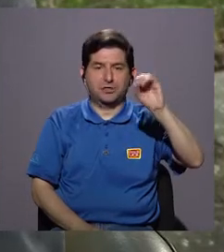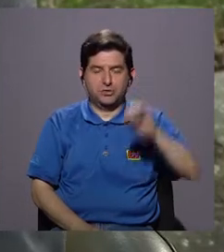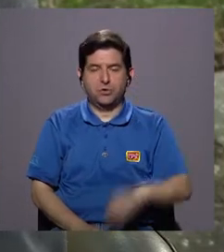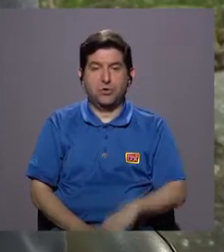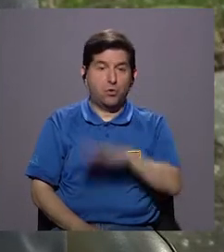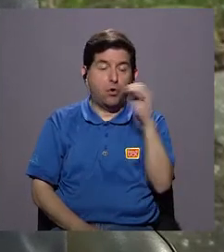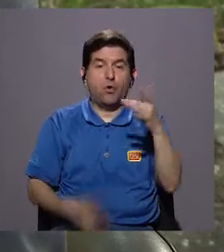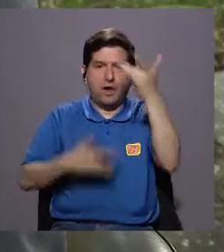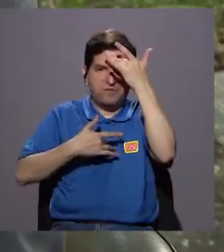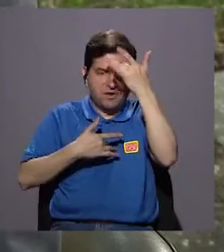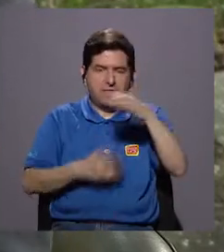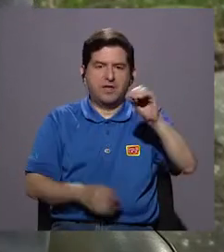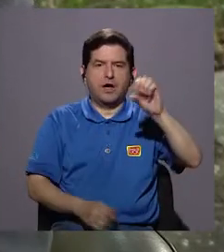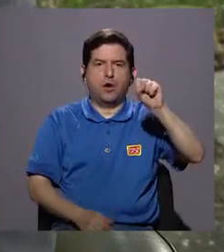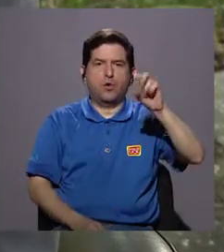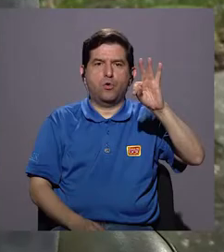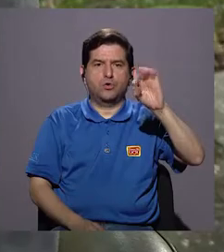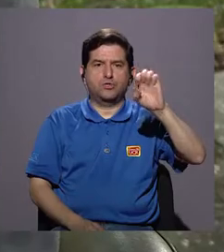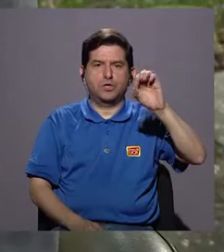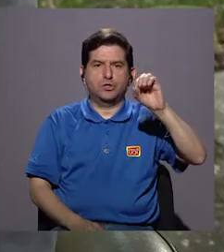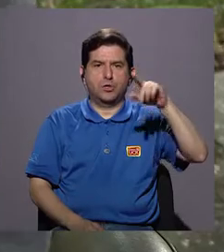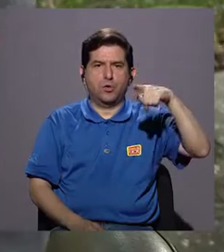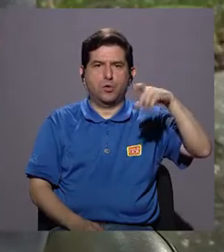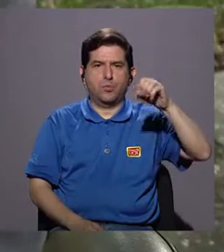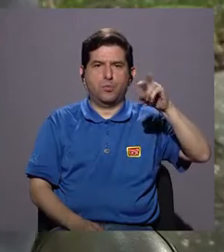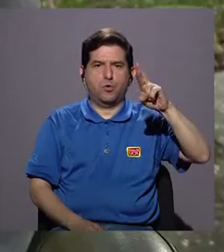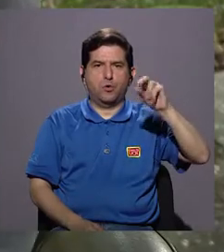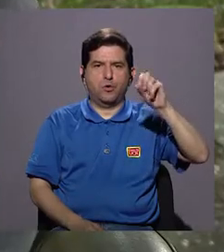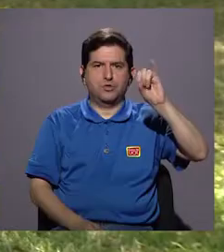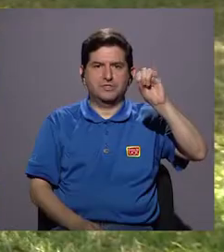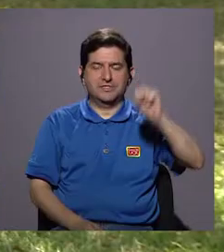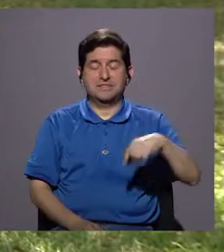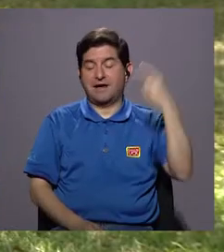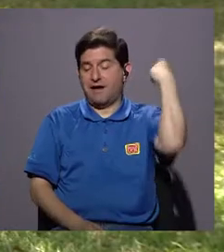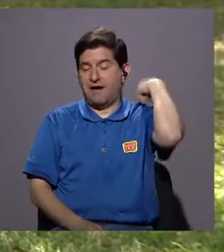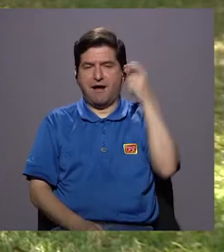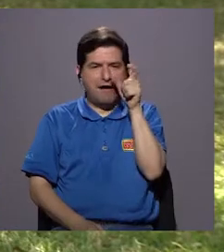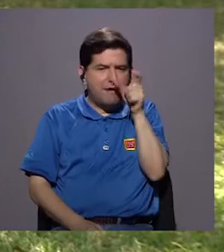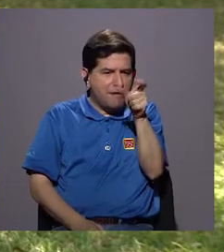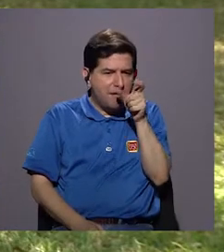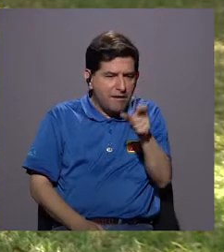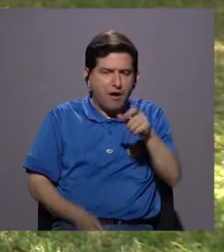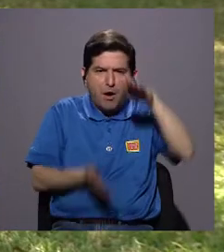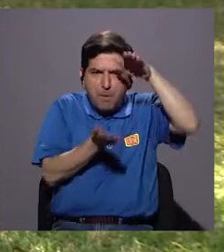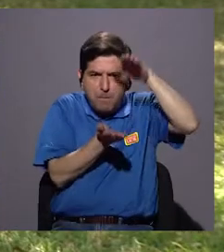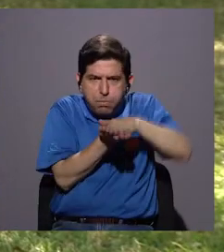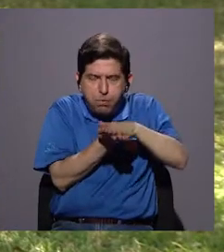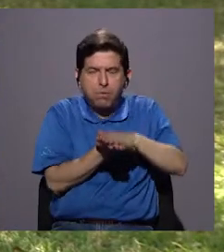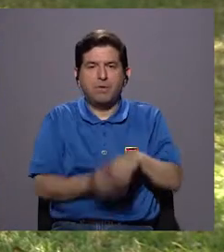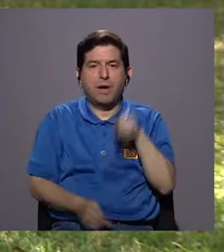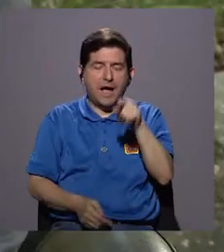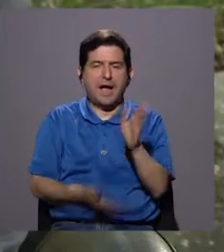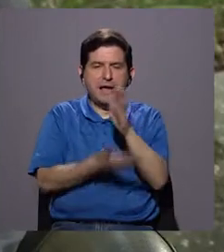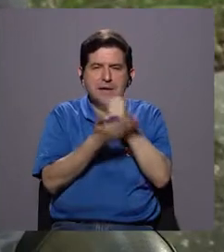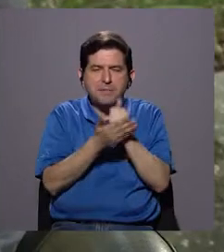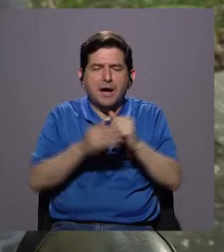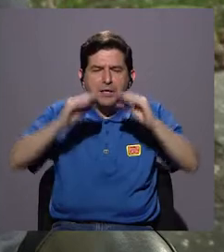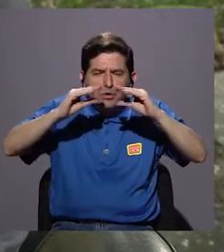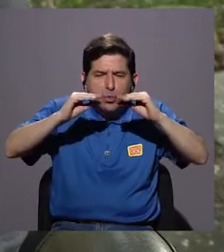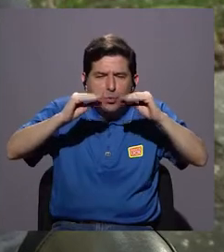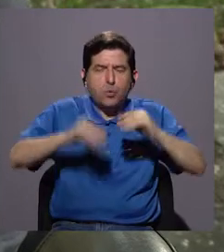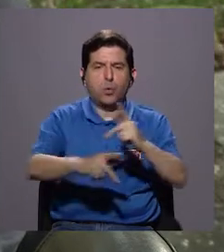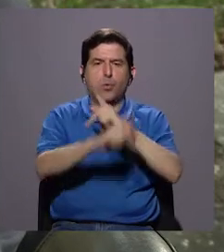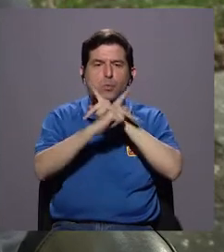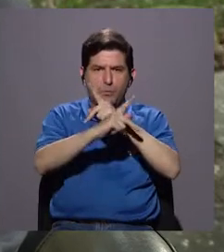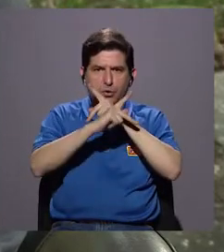osteoporosis. Cuando hay osteoporosis, uh-huh. las vértebras en la espalda pueden aplastarse, y entre cada vértebra hay un disco que es como un colchón que da